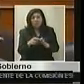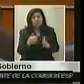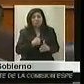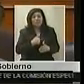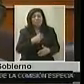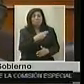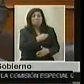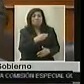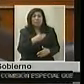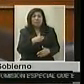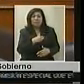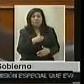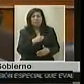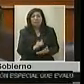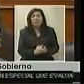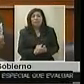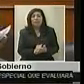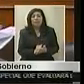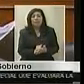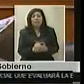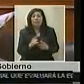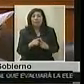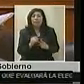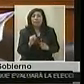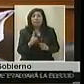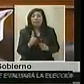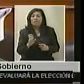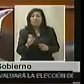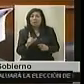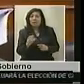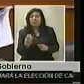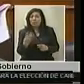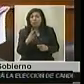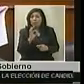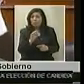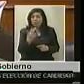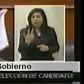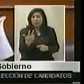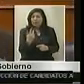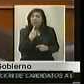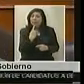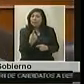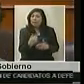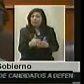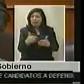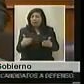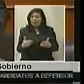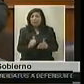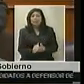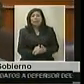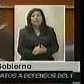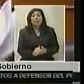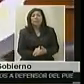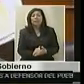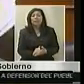perteneciente al Ministerio de la Cartera de la señora Trivelli. Y en el artículo 4.3 establece que antes de la aprobación, señor